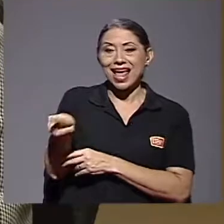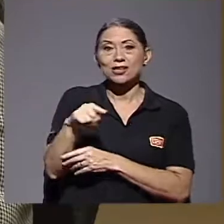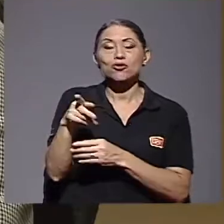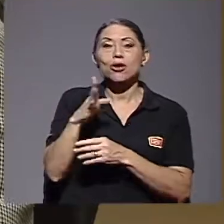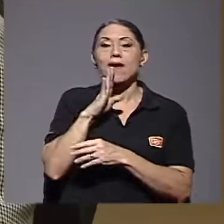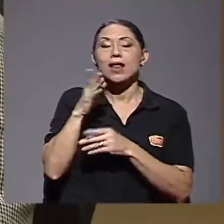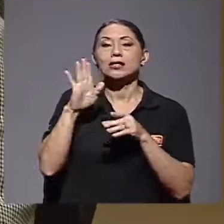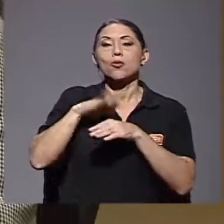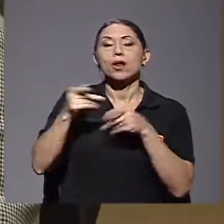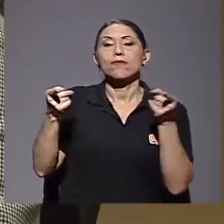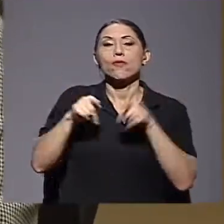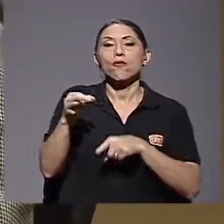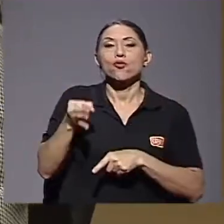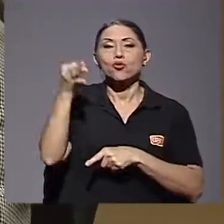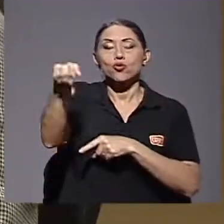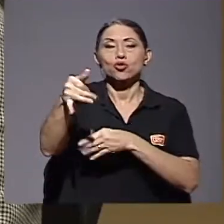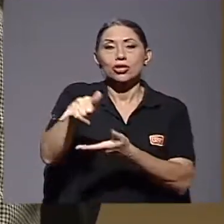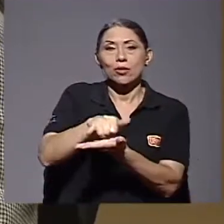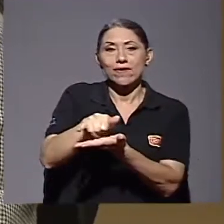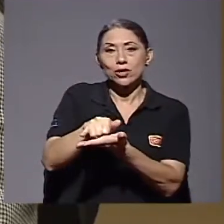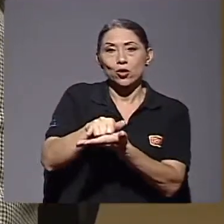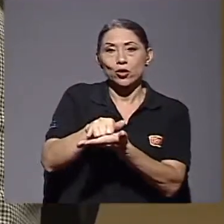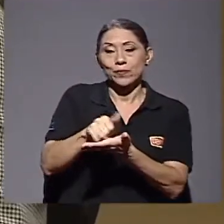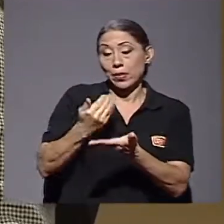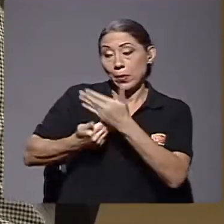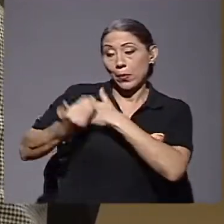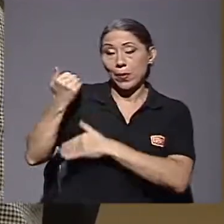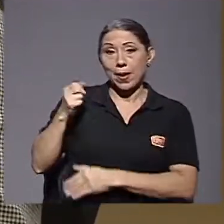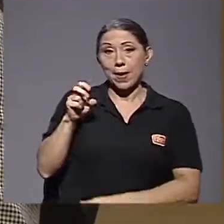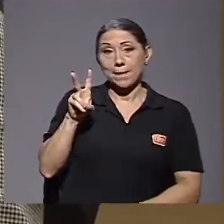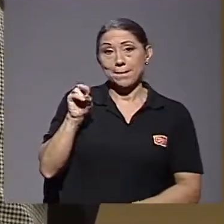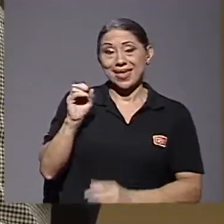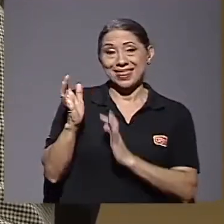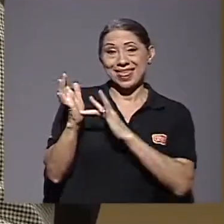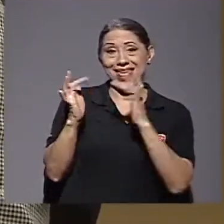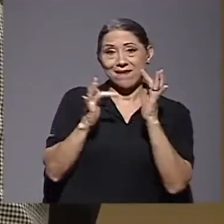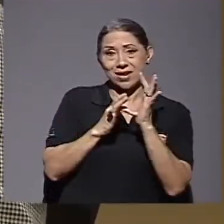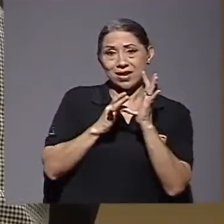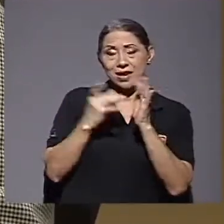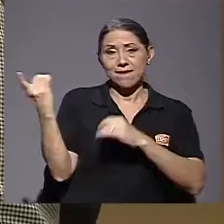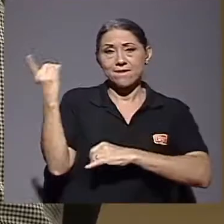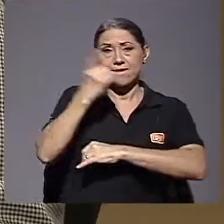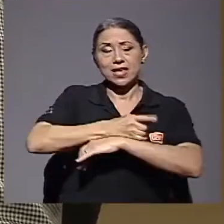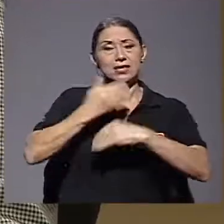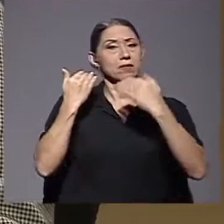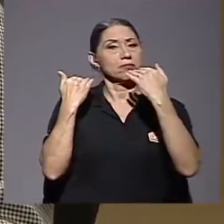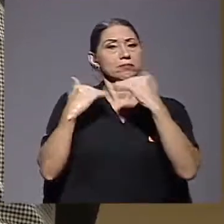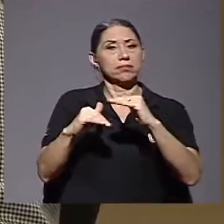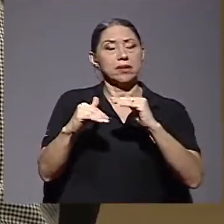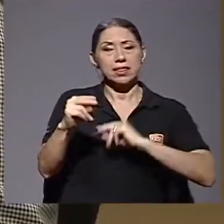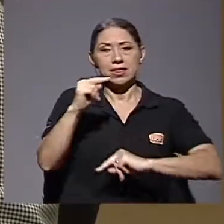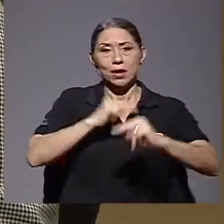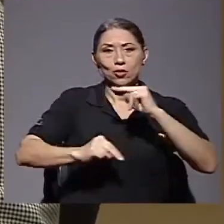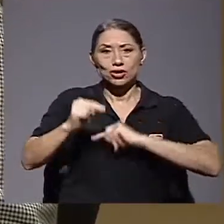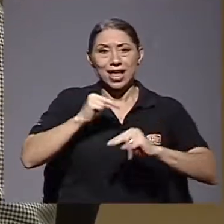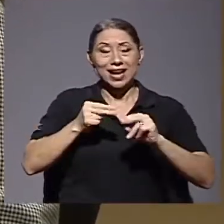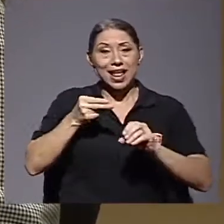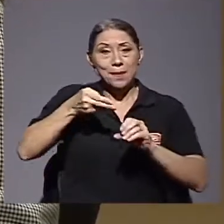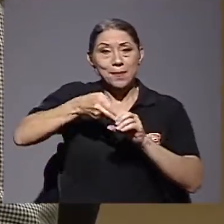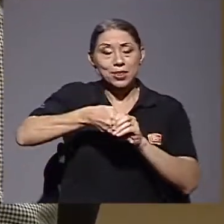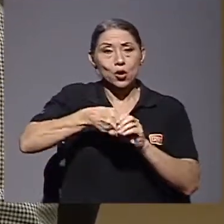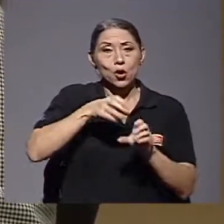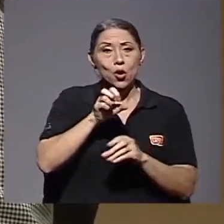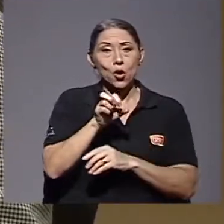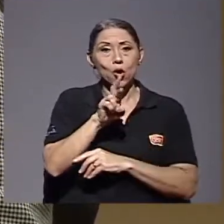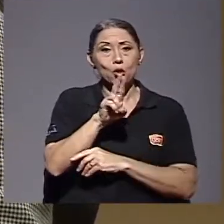el 20 de abril, que es la fecha límite para negociar el petróleo crudo de